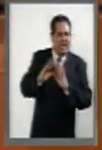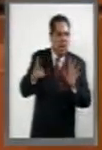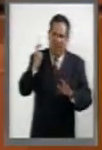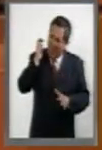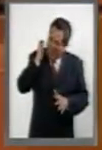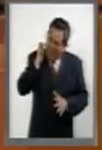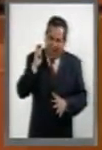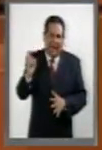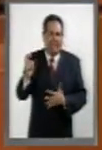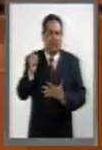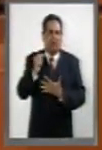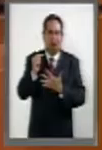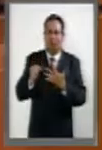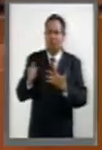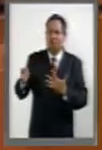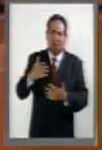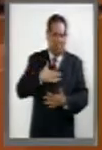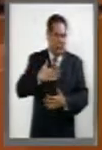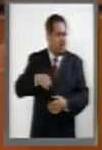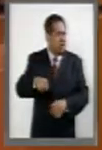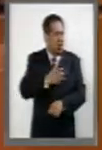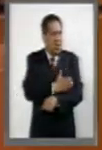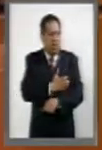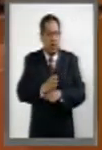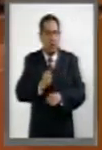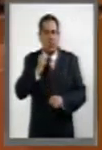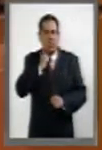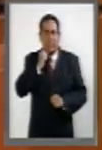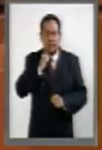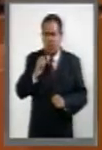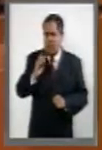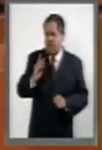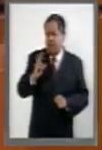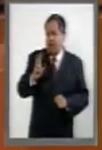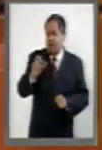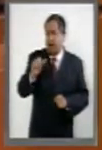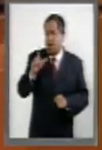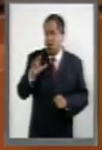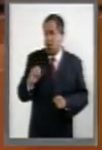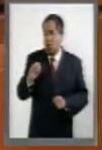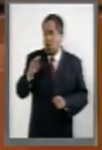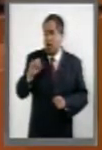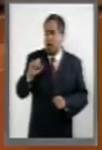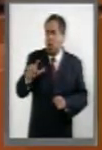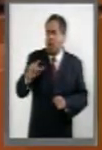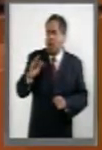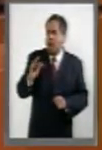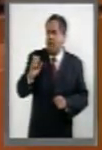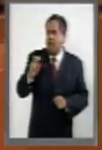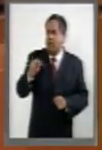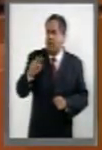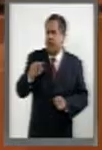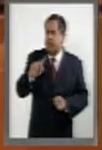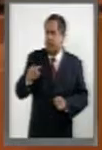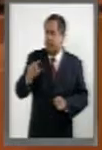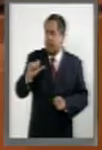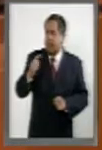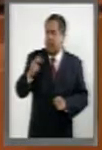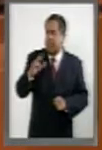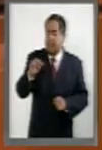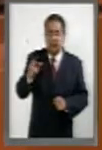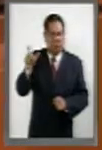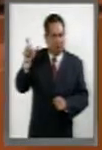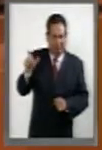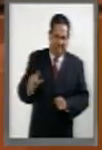podemos hacer de nuestro compañero senador Braulio Manuel Fernández Aguirre. Puede